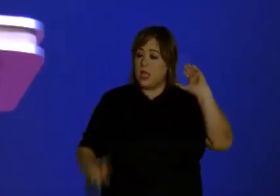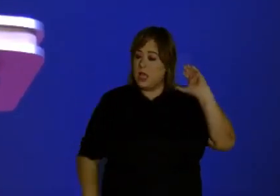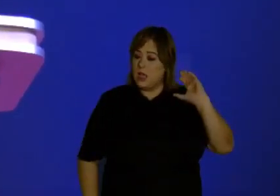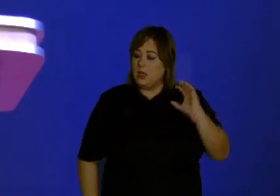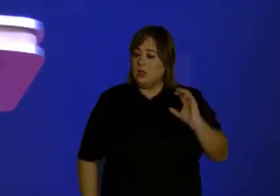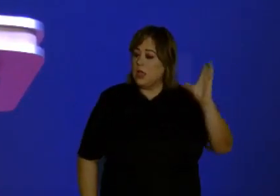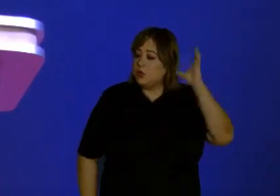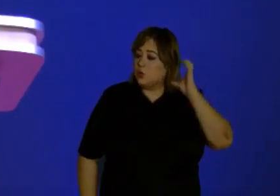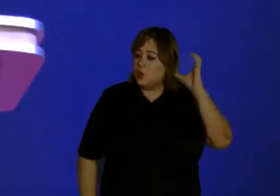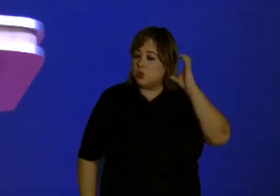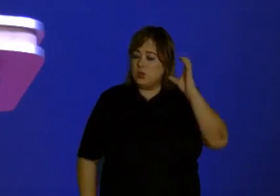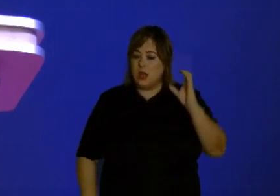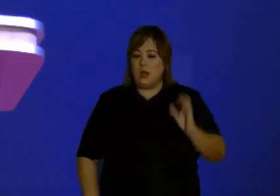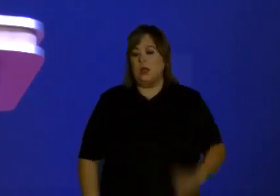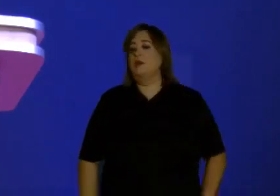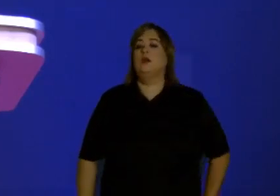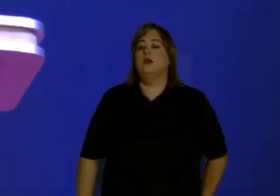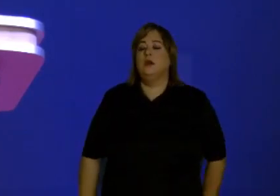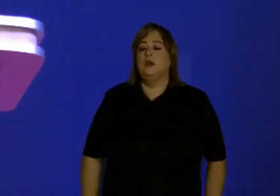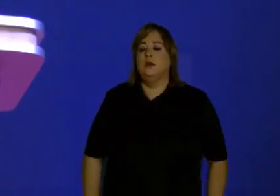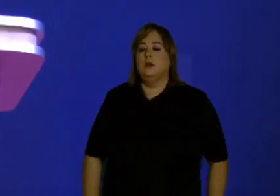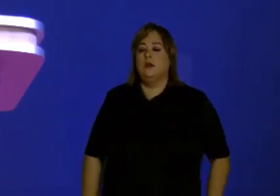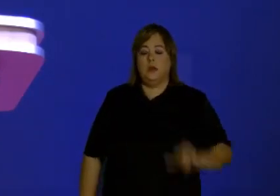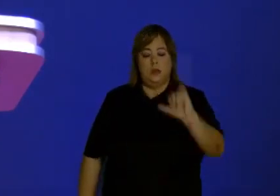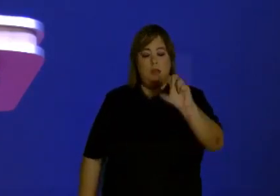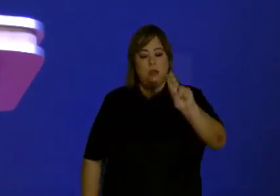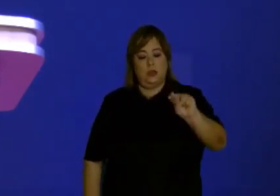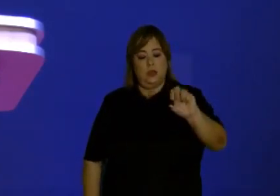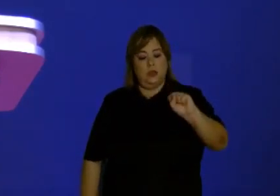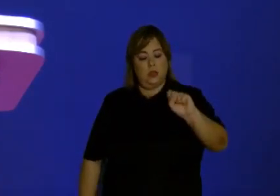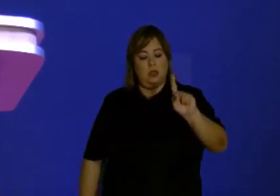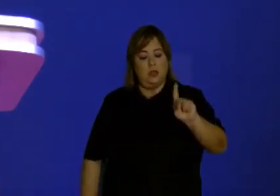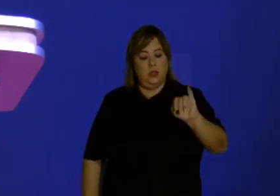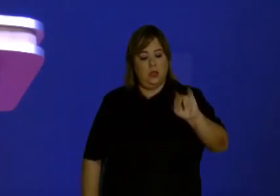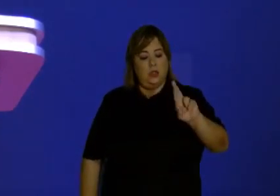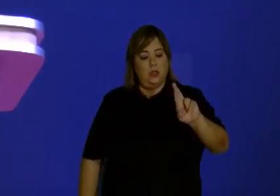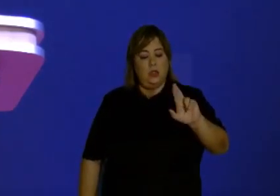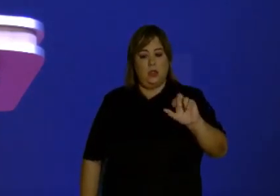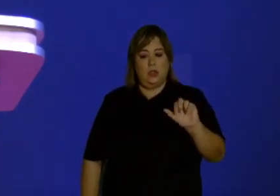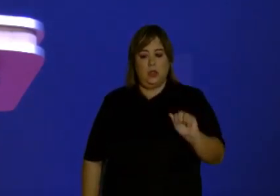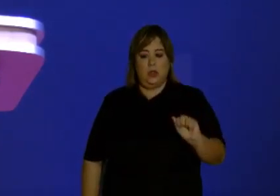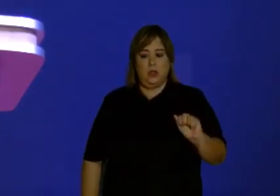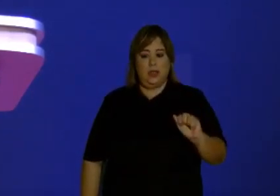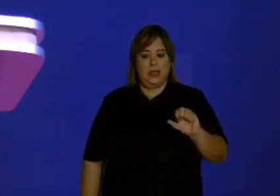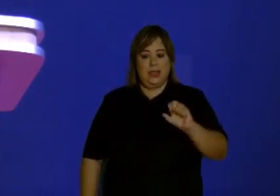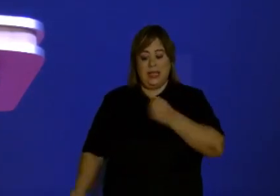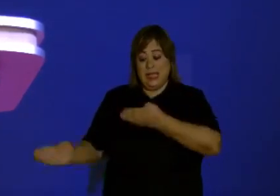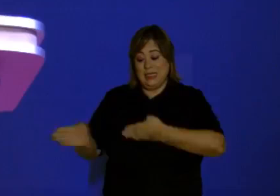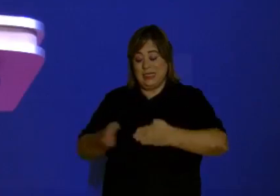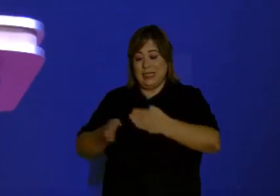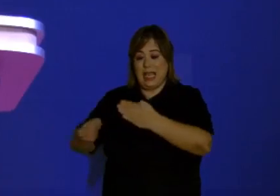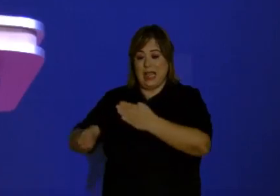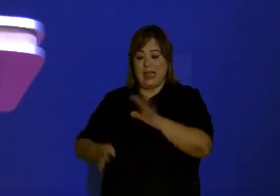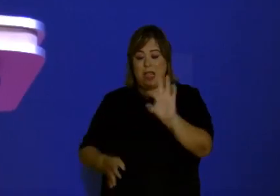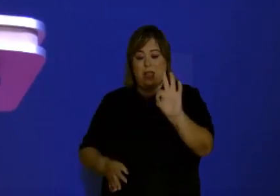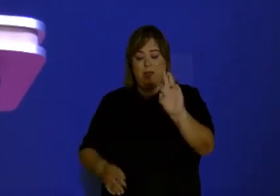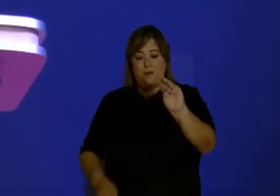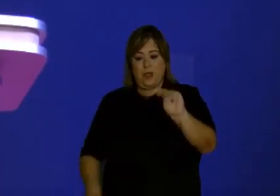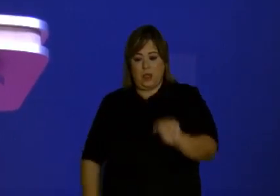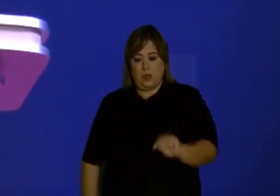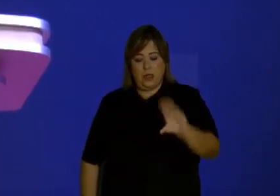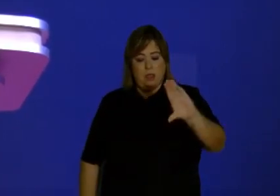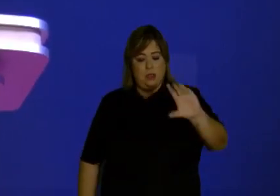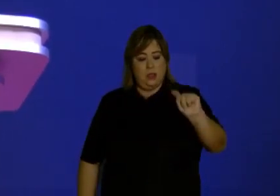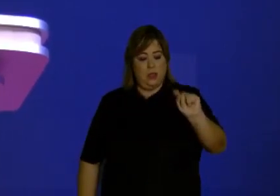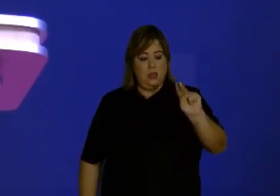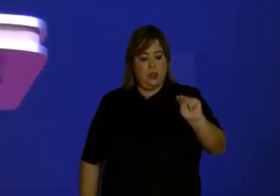de la familia, a través de Inspira, a través de Senda FM, a través de CTNI, a través de la